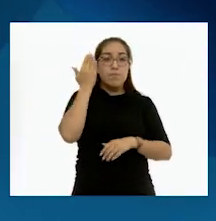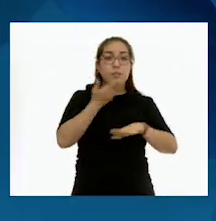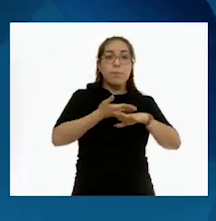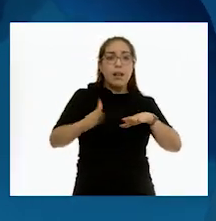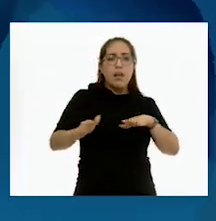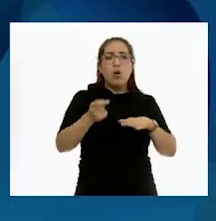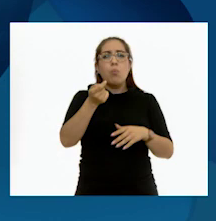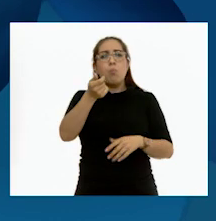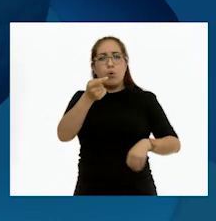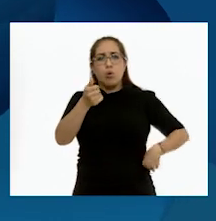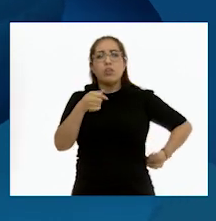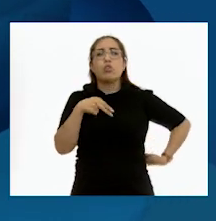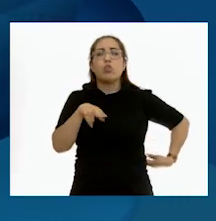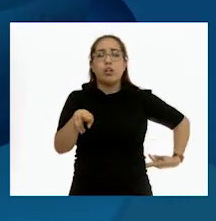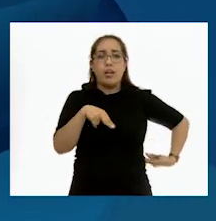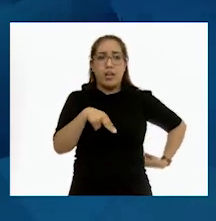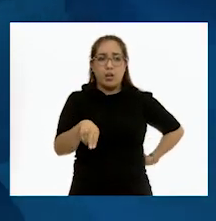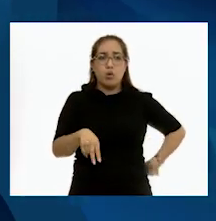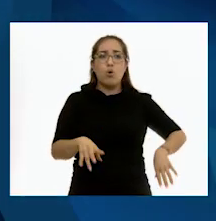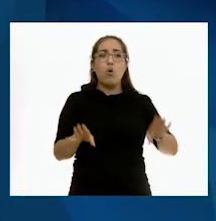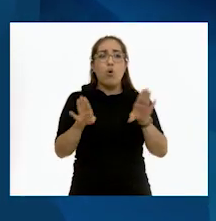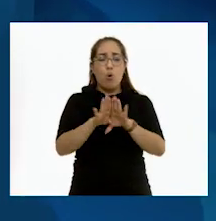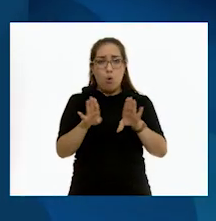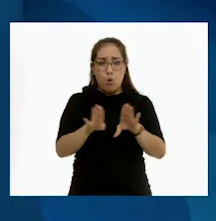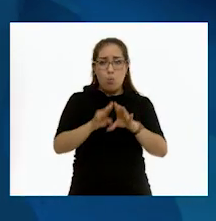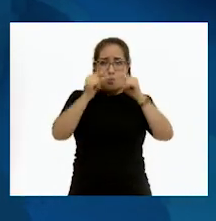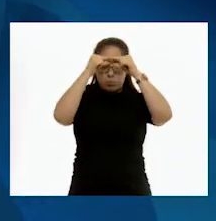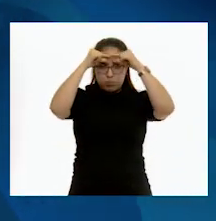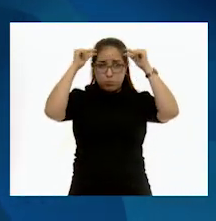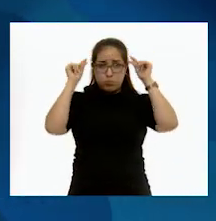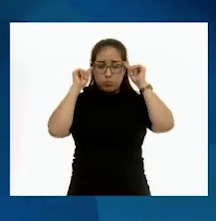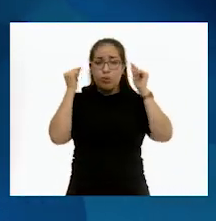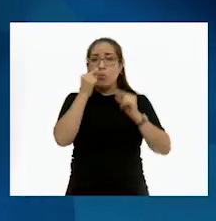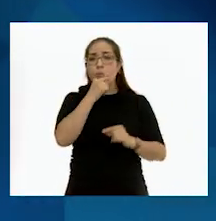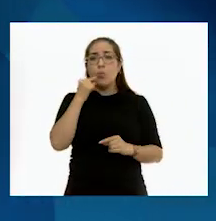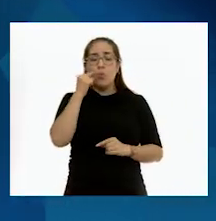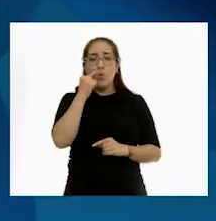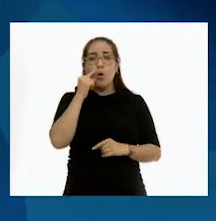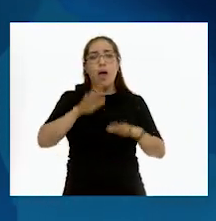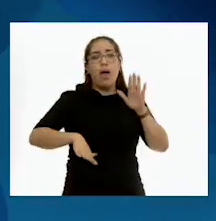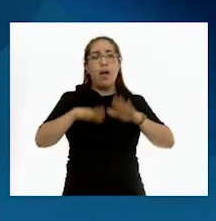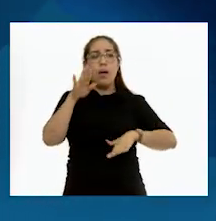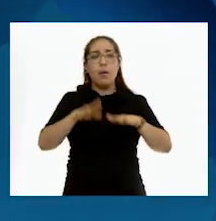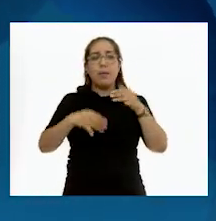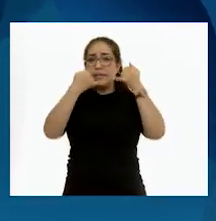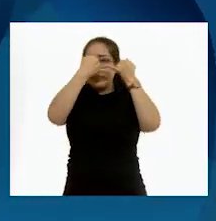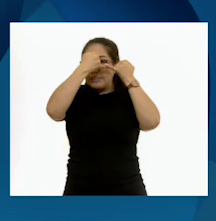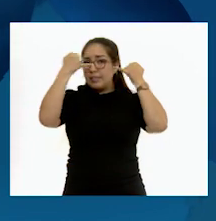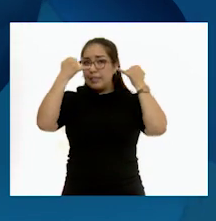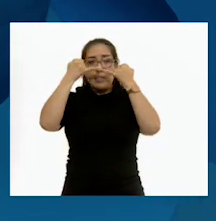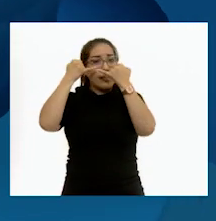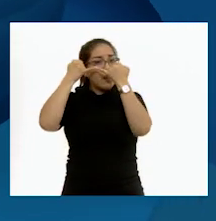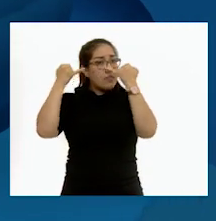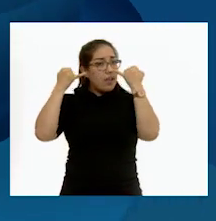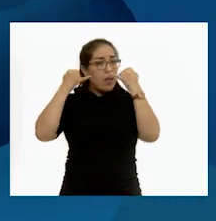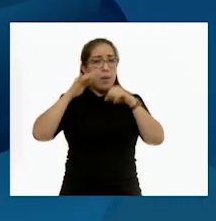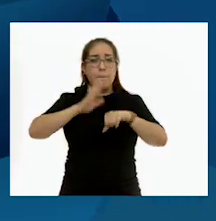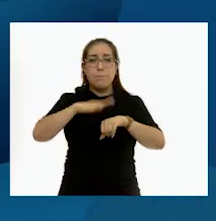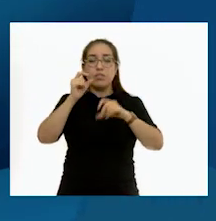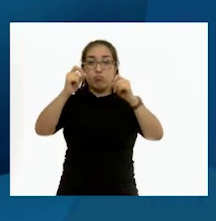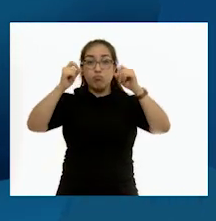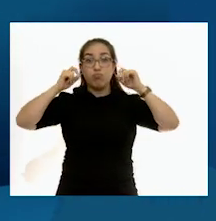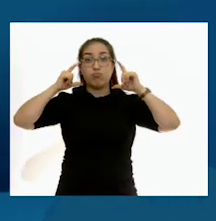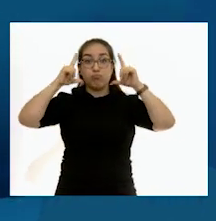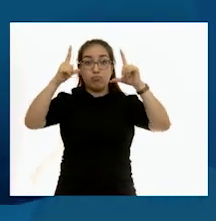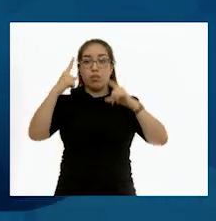poco de pintura negra alrededor de los ojos, en la boca y en las cejas. A los ojos se le agregan líneas con delineador, pues son la parte más expresiva del